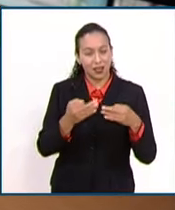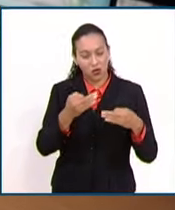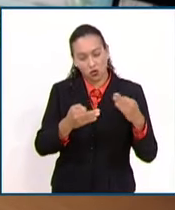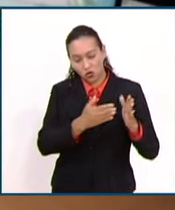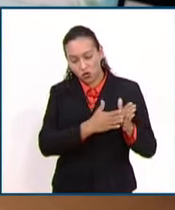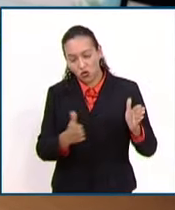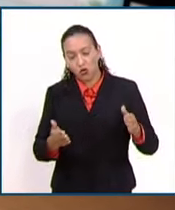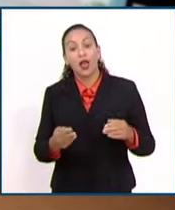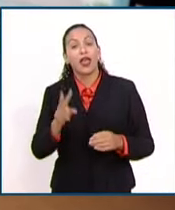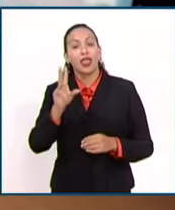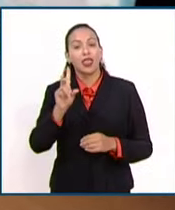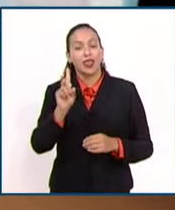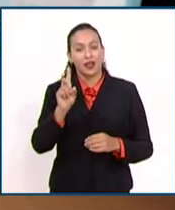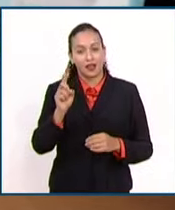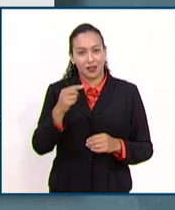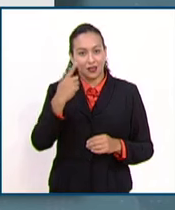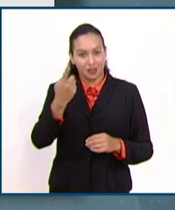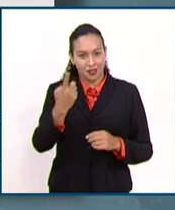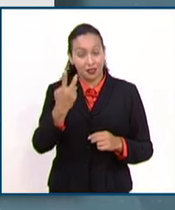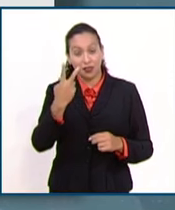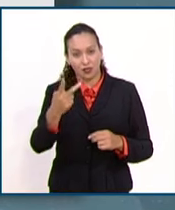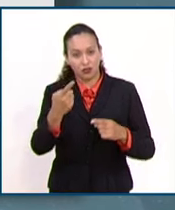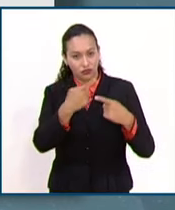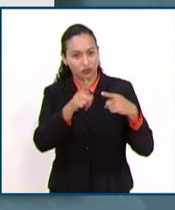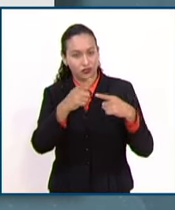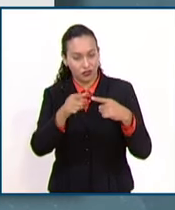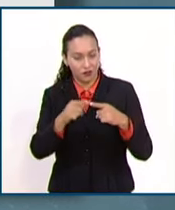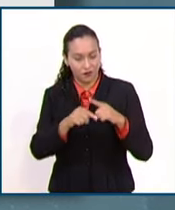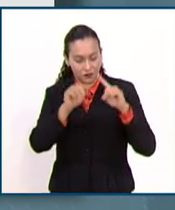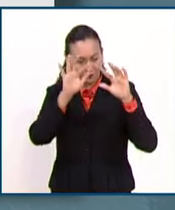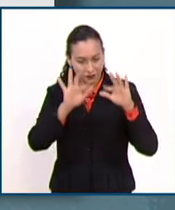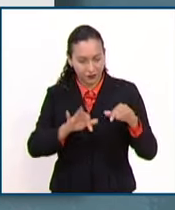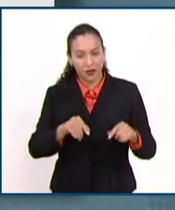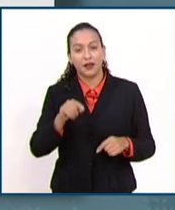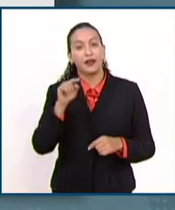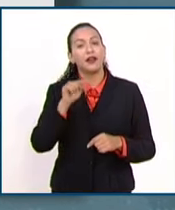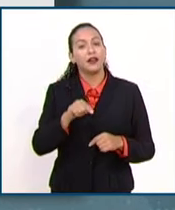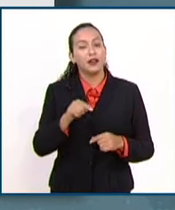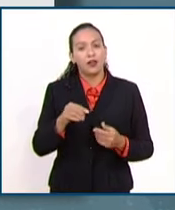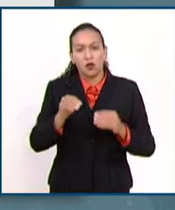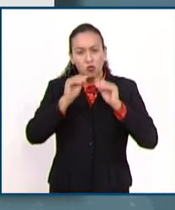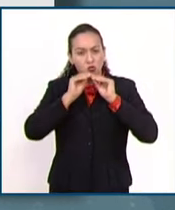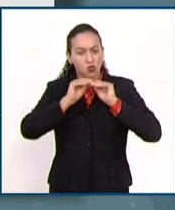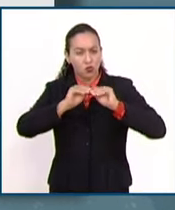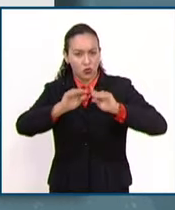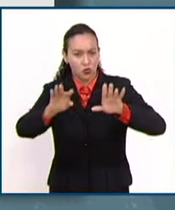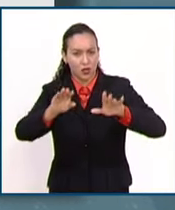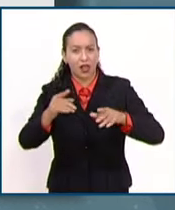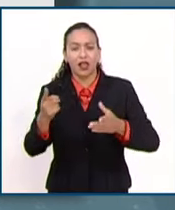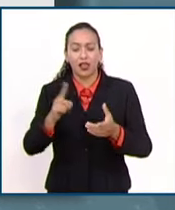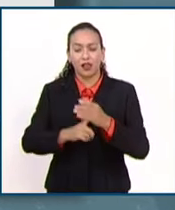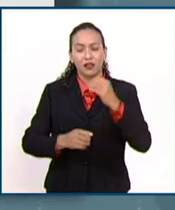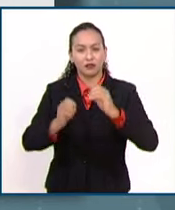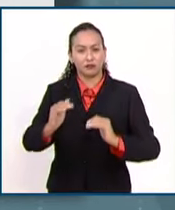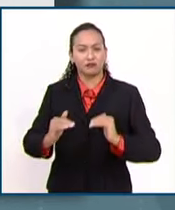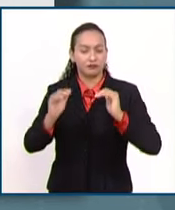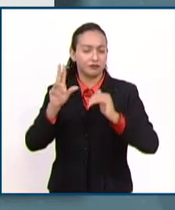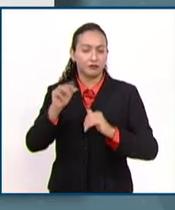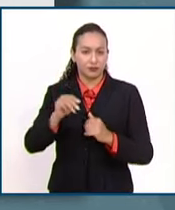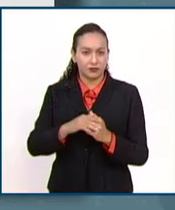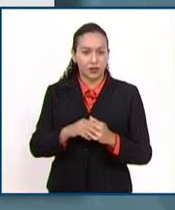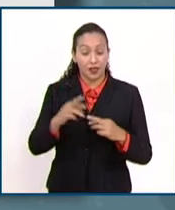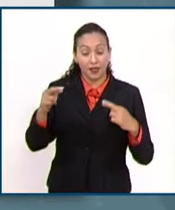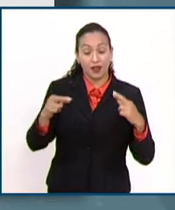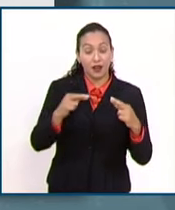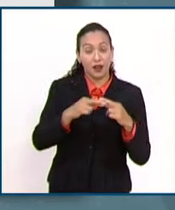difundieron 32 criterios de distintos órganos jurisdiccionales. En esta ocasión no se publicaron criterios de la Suprema Corte. De plenos